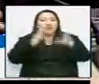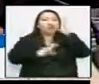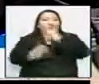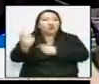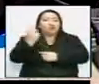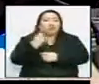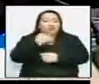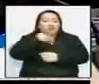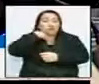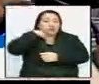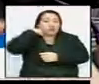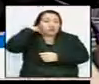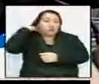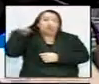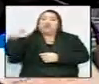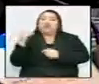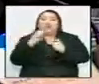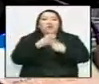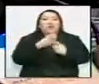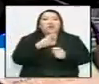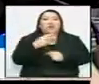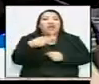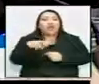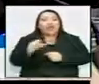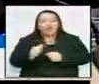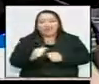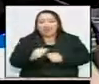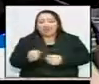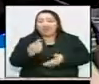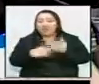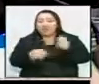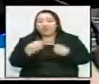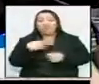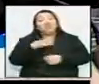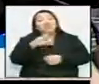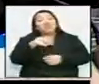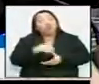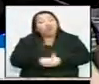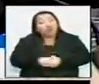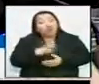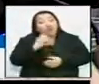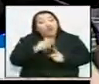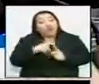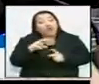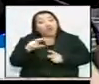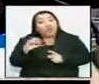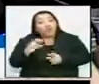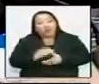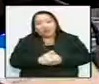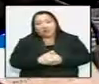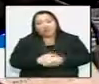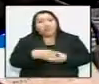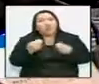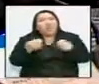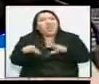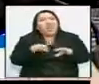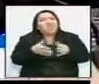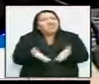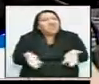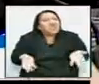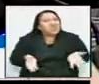Estuve Checopar, Graña. ¿Y qué me dijeron? Señor contralor, ¿por qué está haciendo